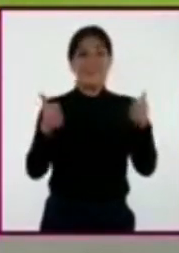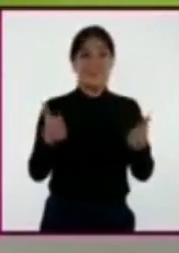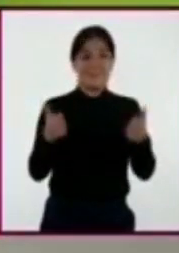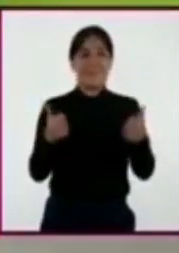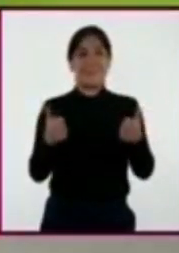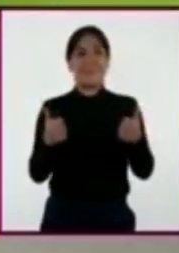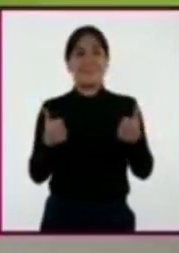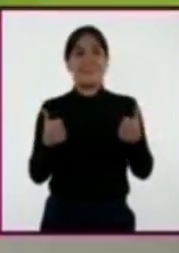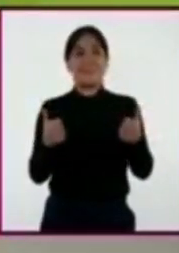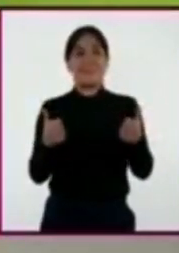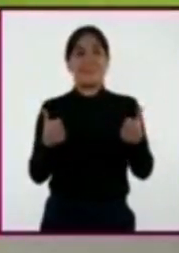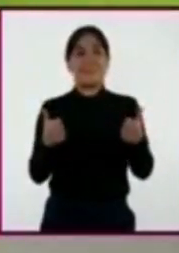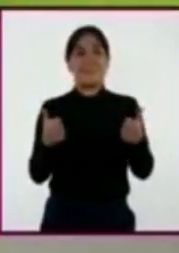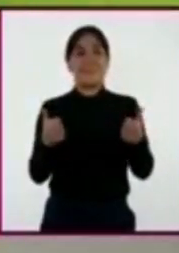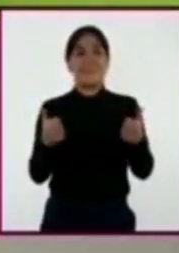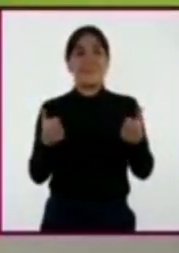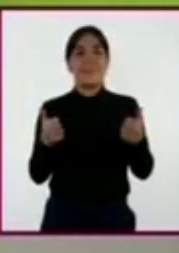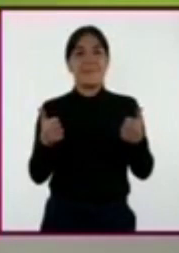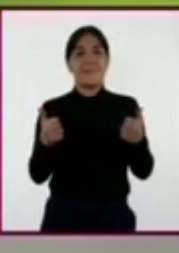6, 6.